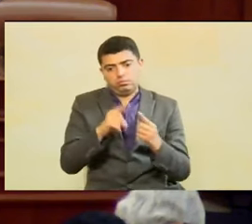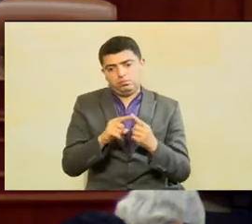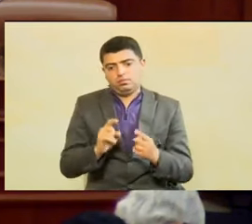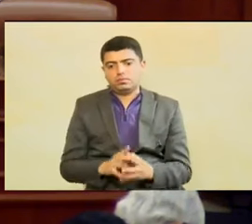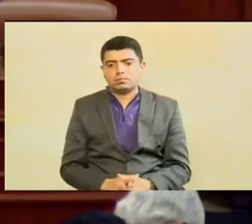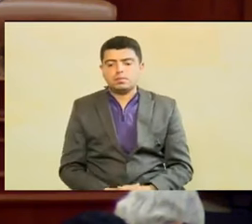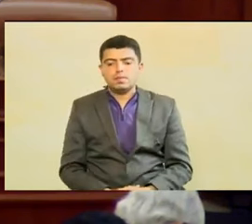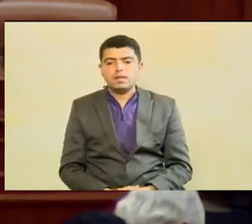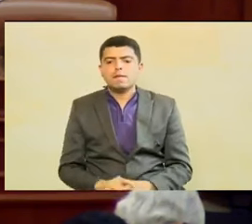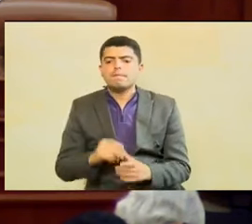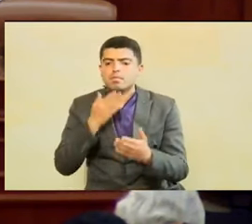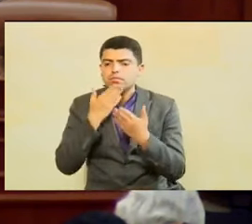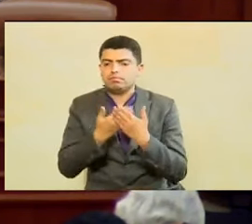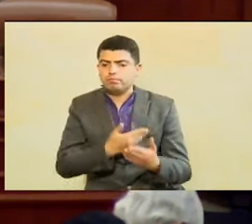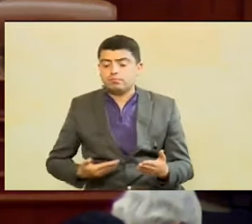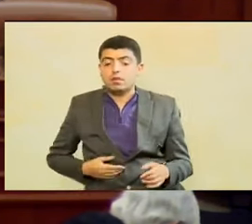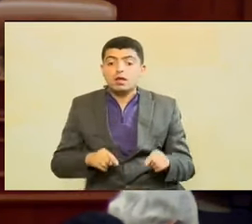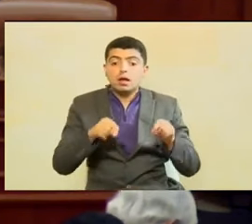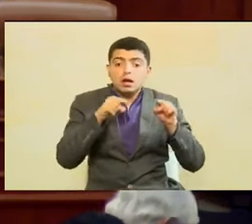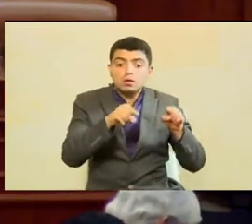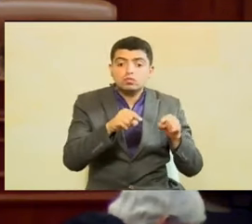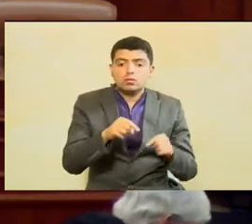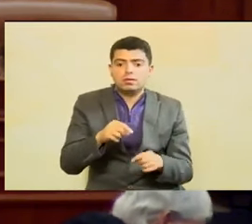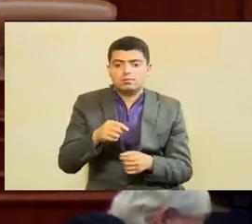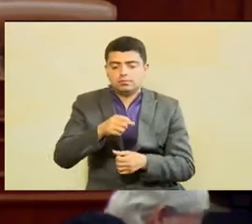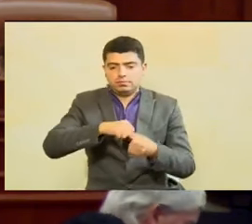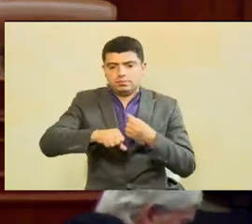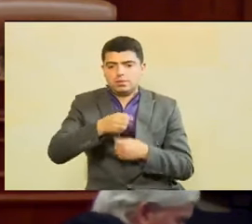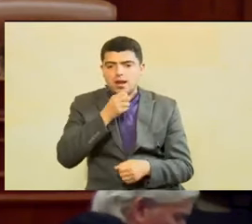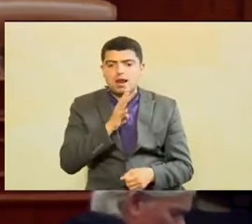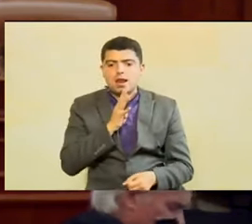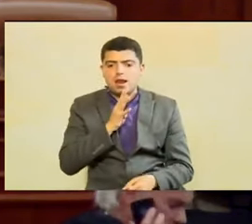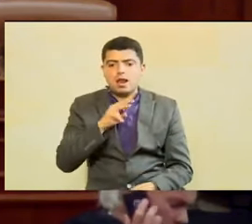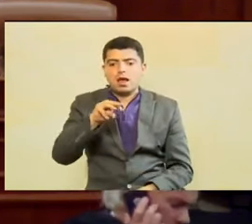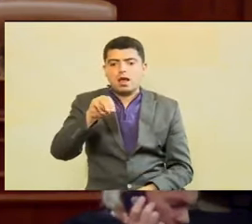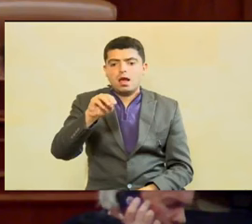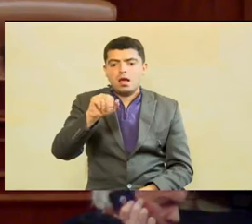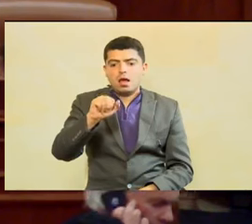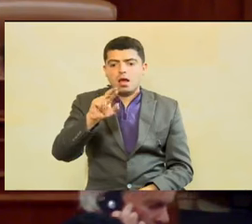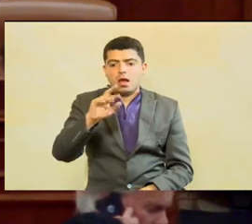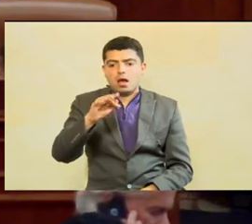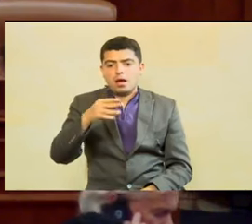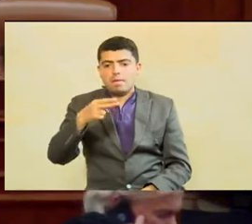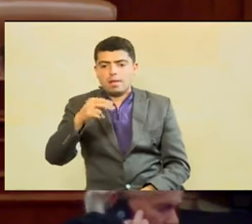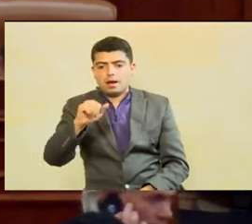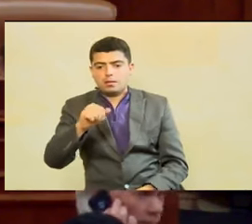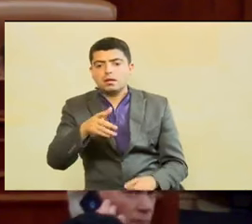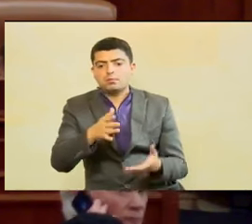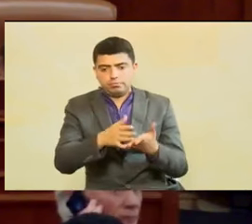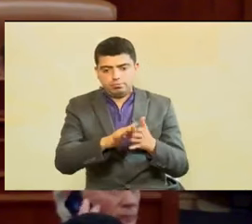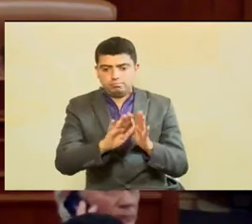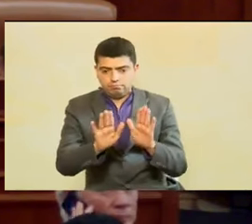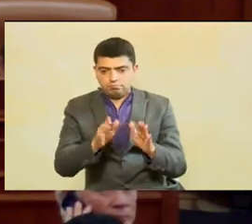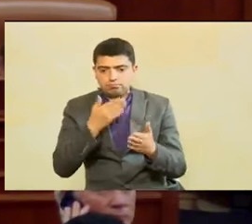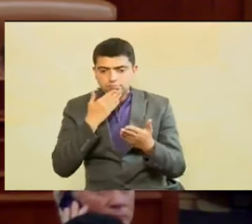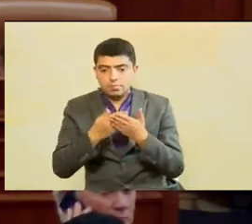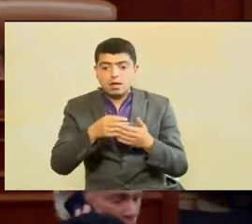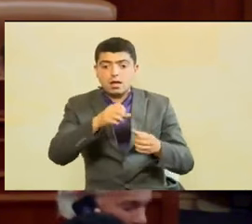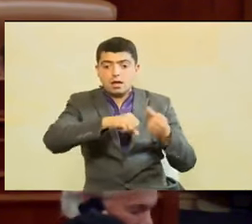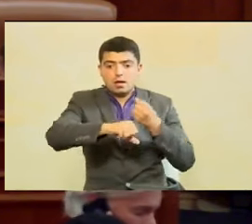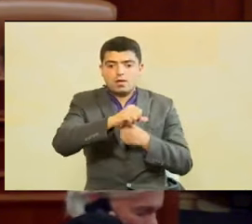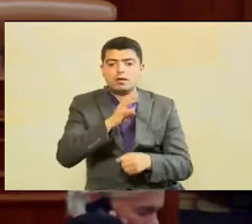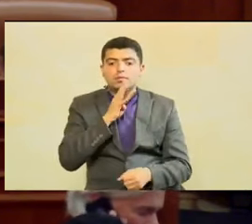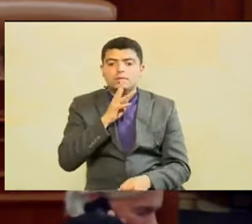usted doctora Marta tiene el uso de la palabra el representante Rafael palao Muchas gracias